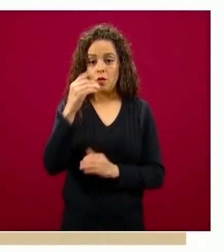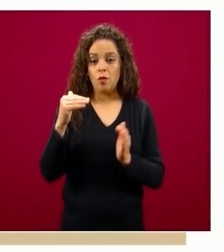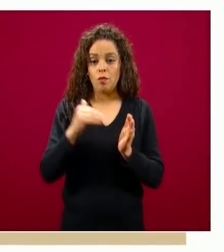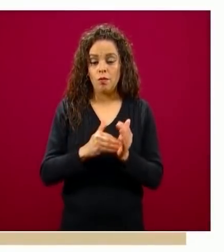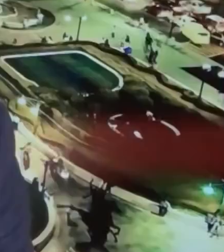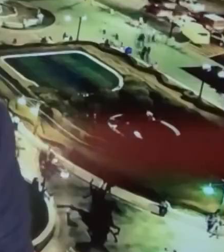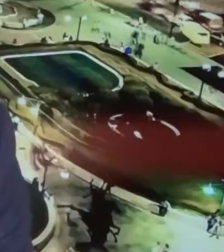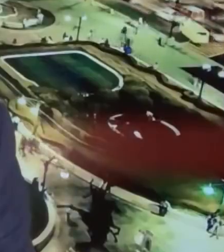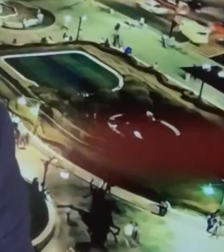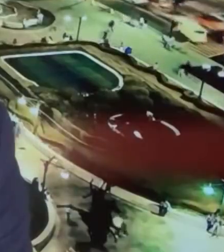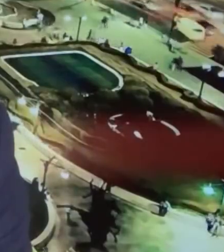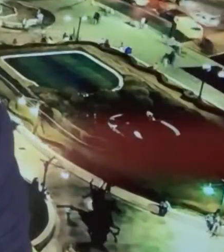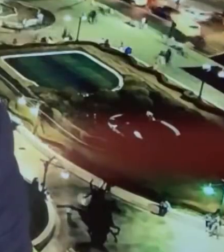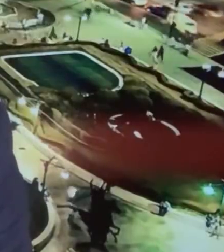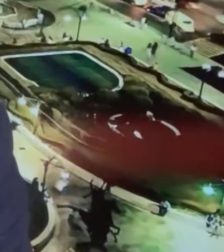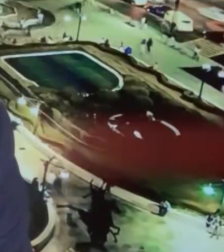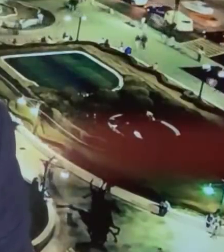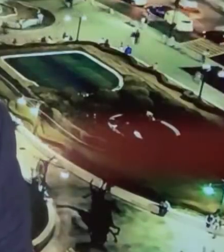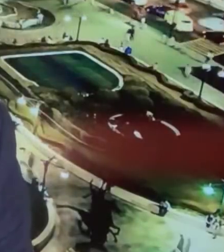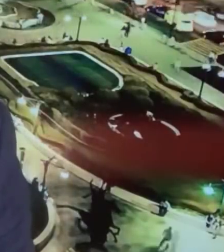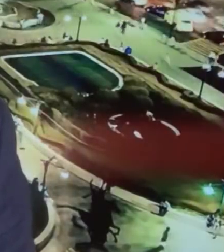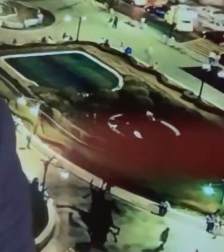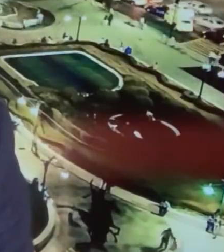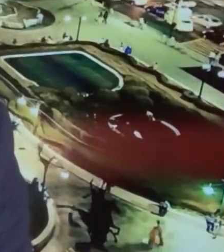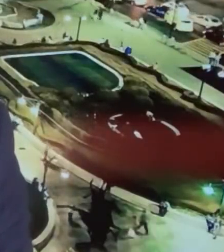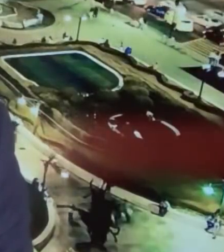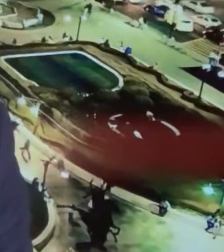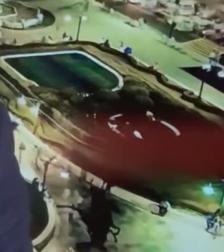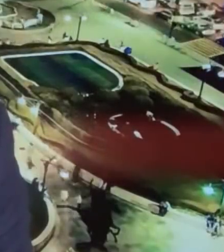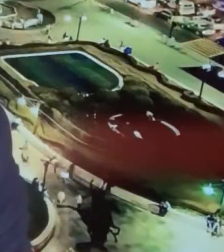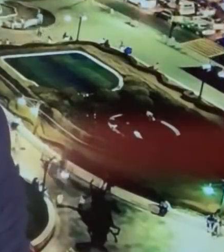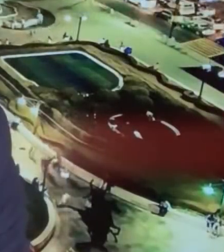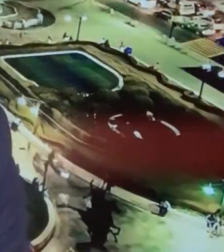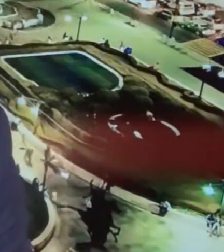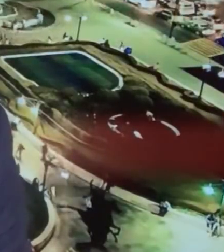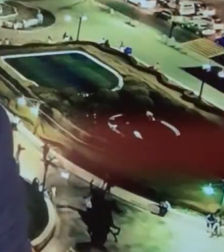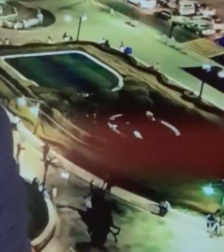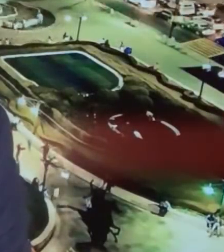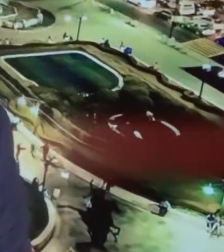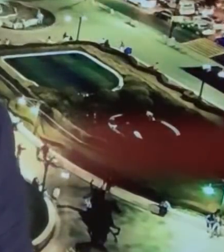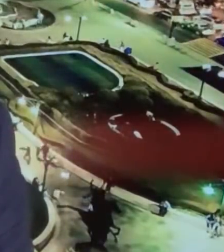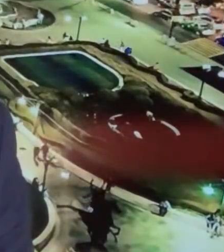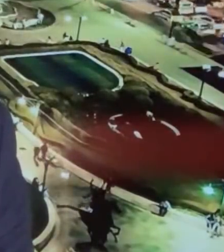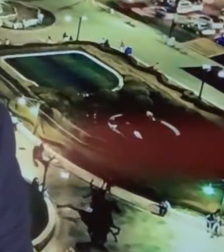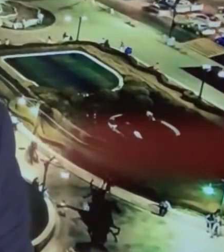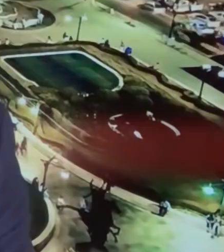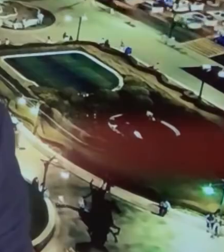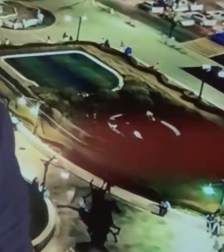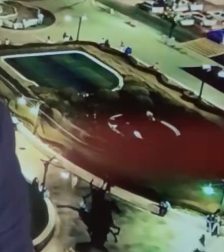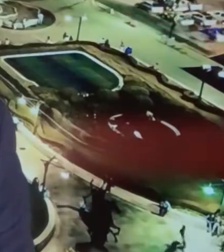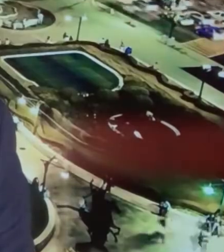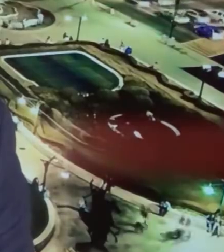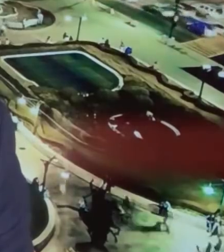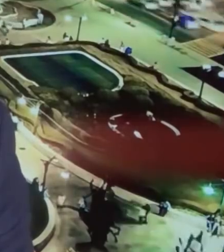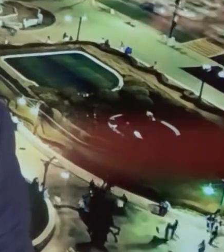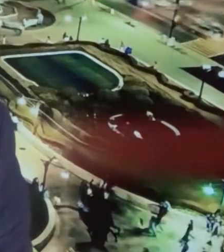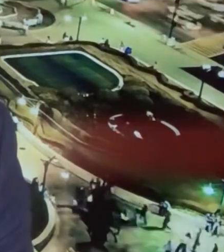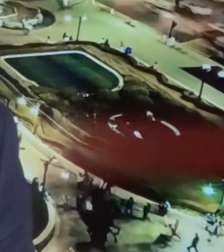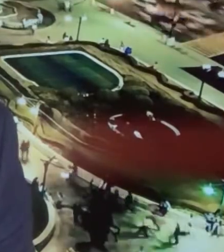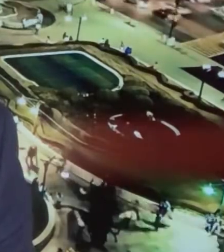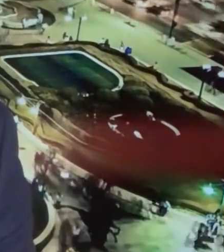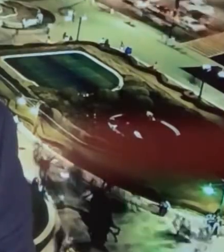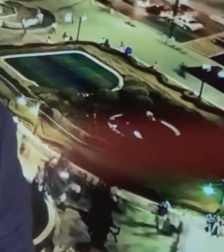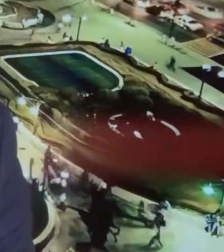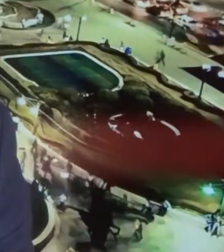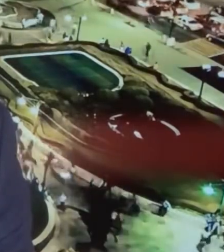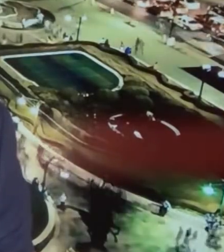96 días después de que se registrara el primer caso aquí en México y justo en una semana crítica donde empieza el regreso a la nueva normalidad, como